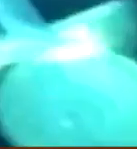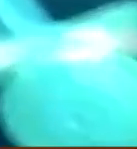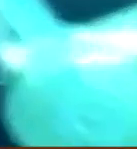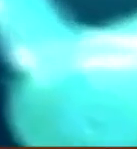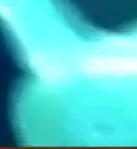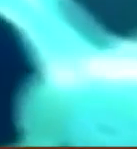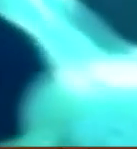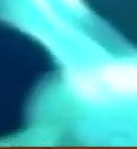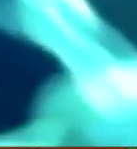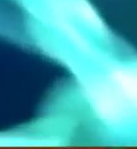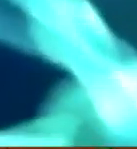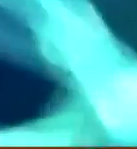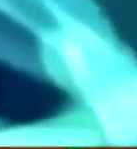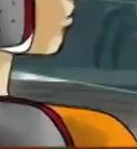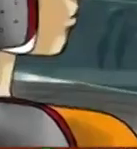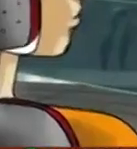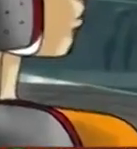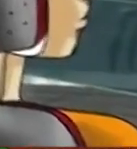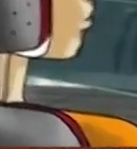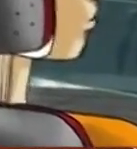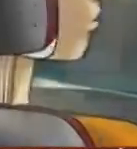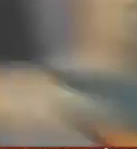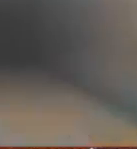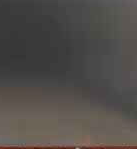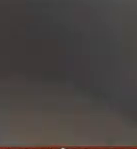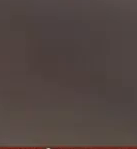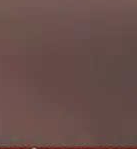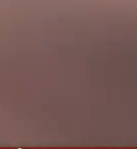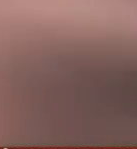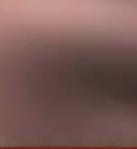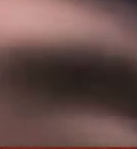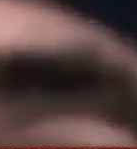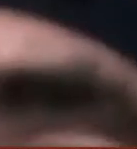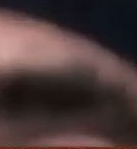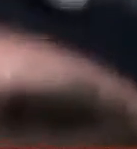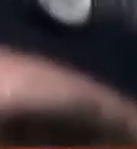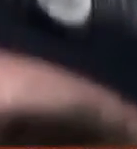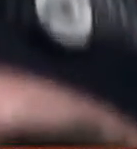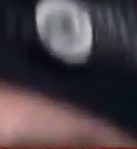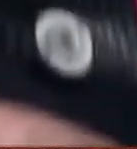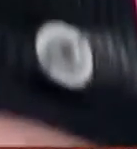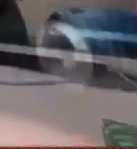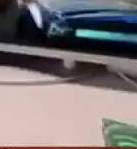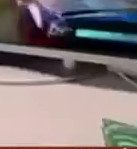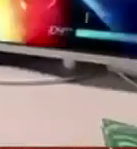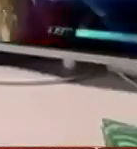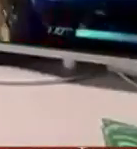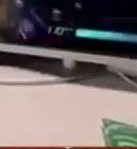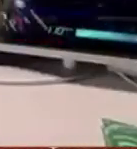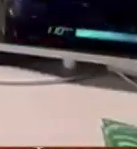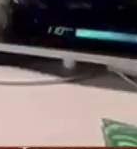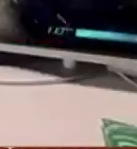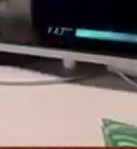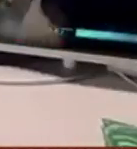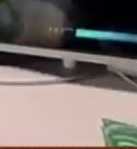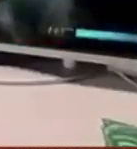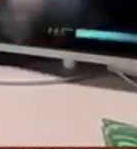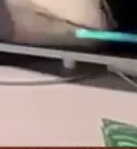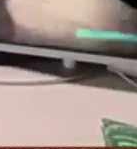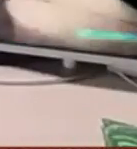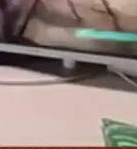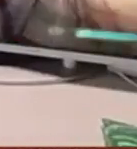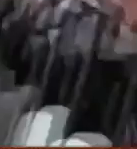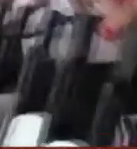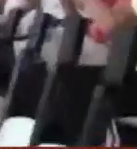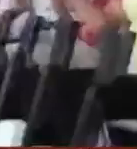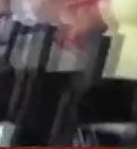nueva competencia tecnológica llamada Juegos Olímpicos Biónicos. Esta competencia es bianual y convoca atletas